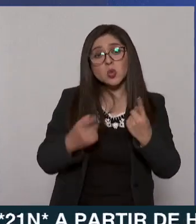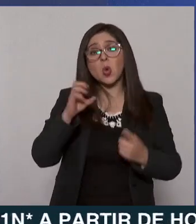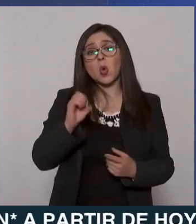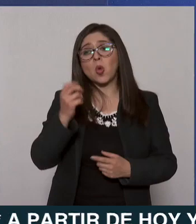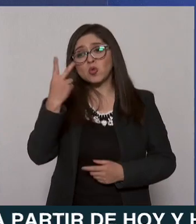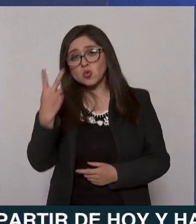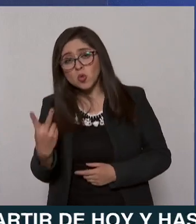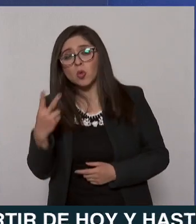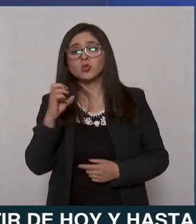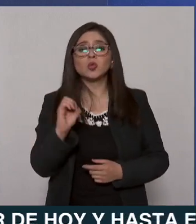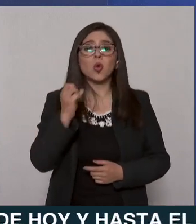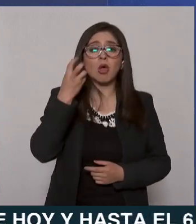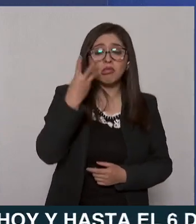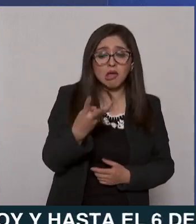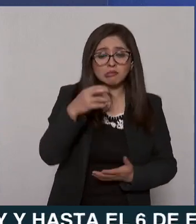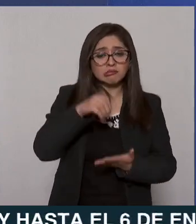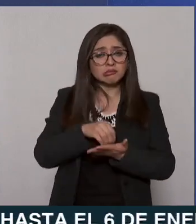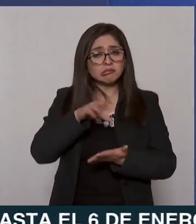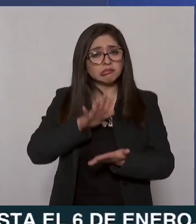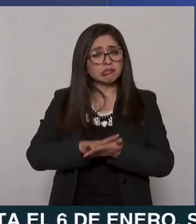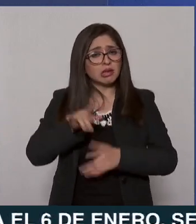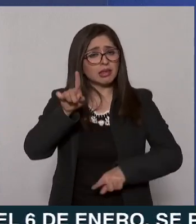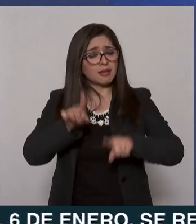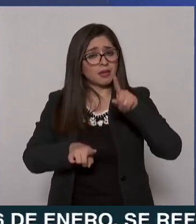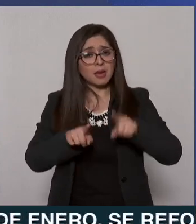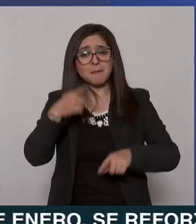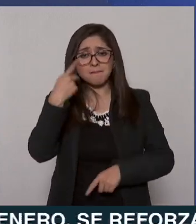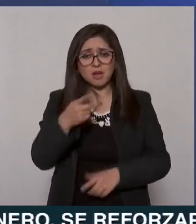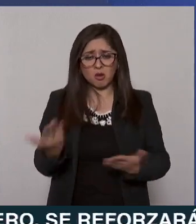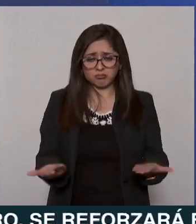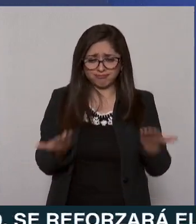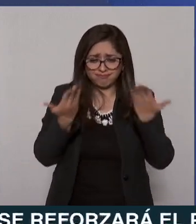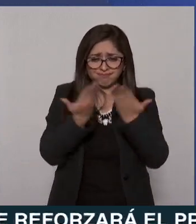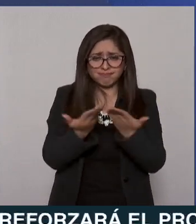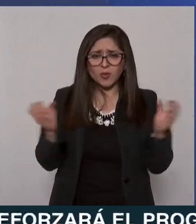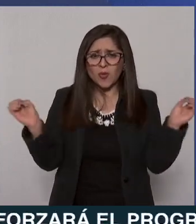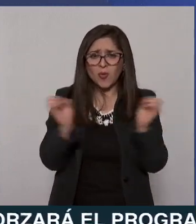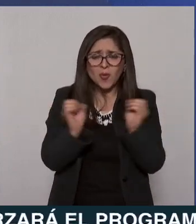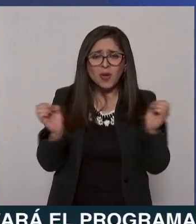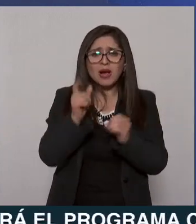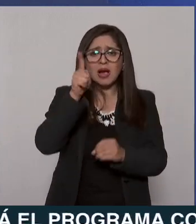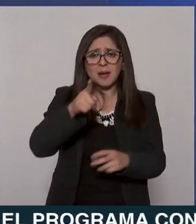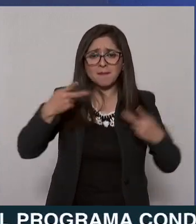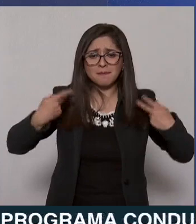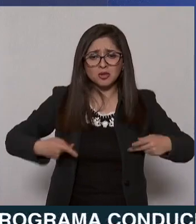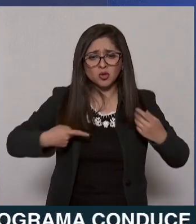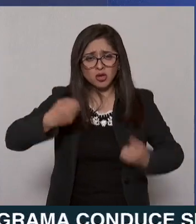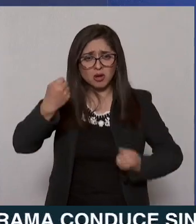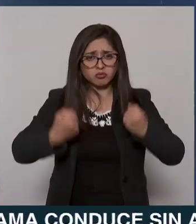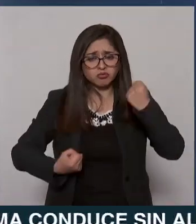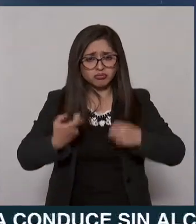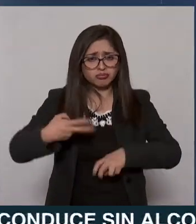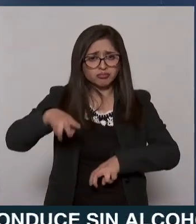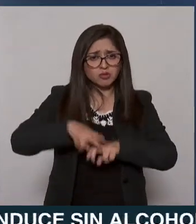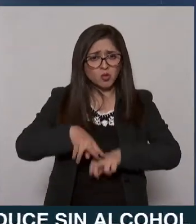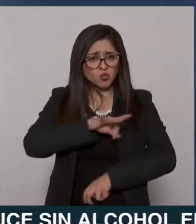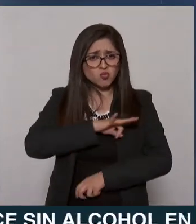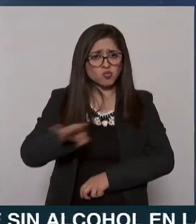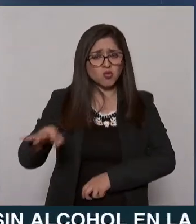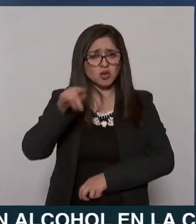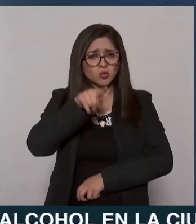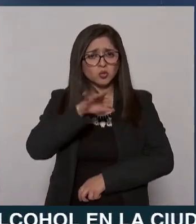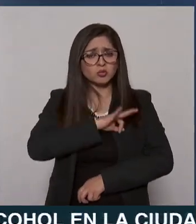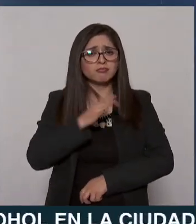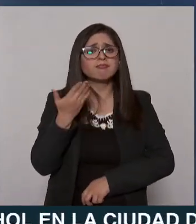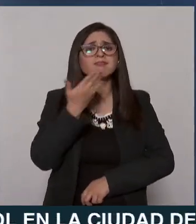me imagino, de acuerdo al registro que tengan. Si alguno de ellos no coincide y está otra persona al volante, ¿también se puede reportar? Se puede reportar porque todos